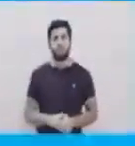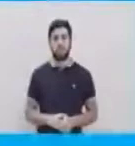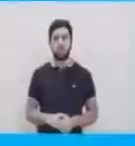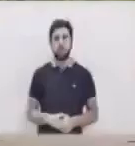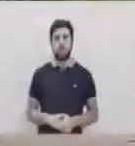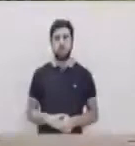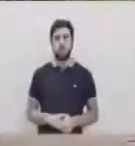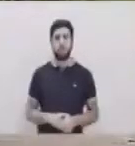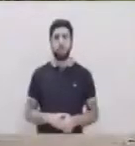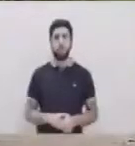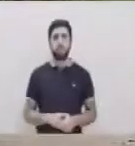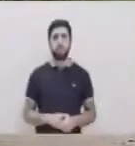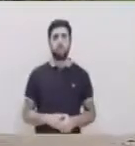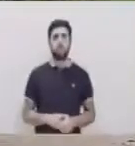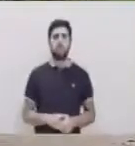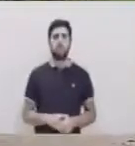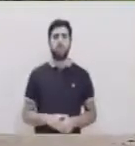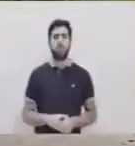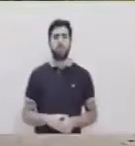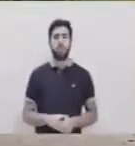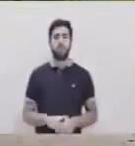y golpeo.